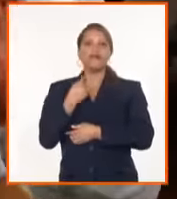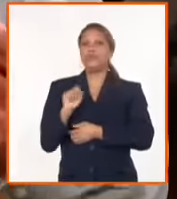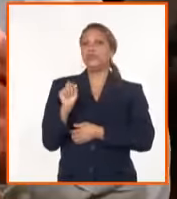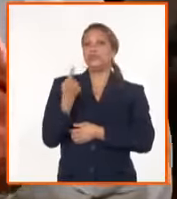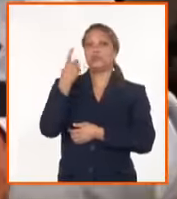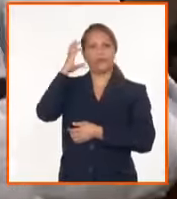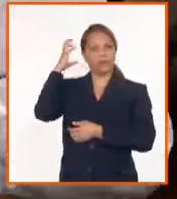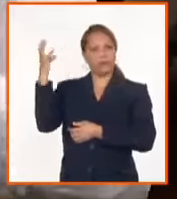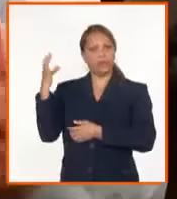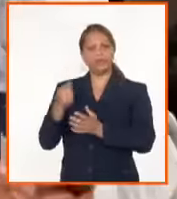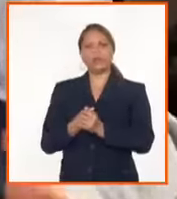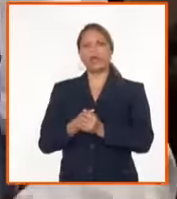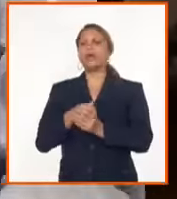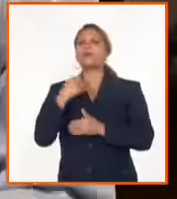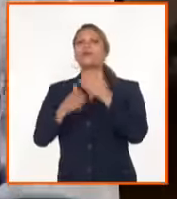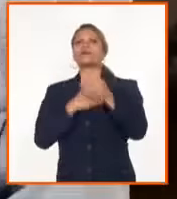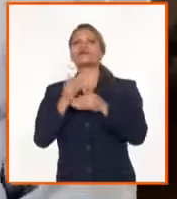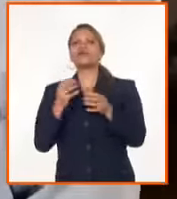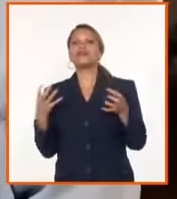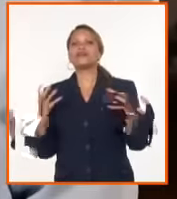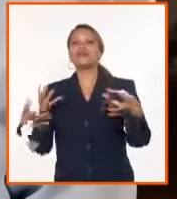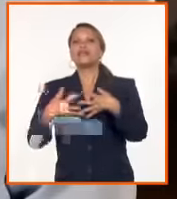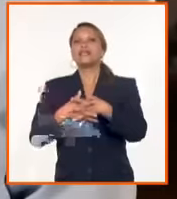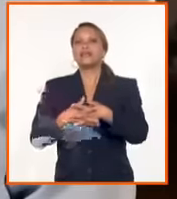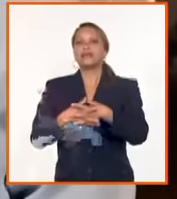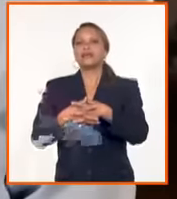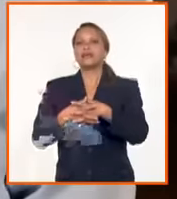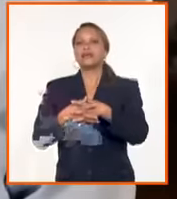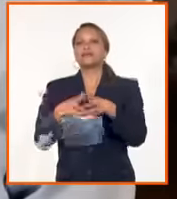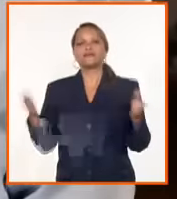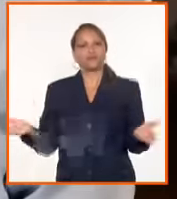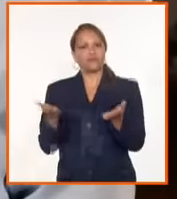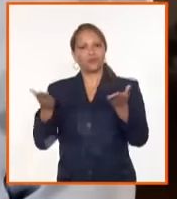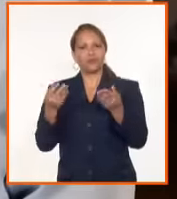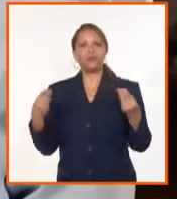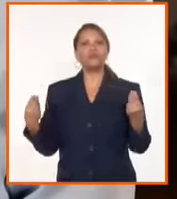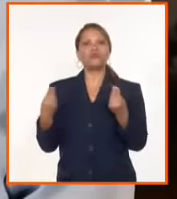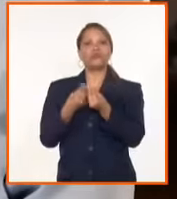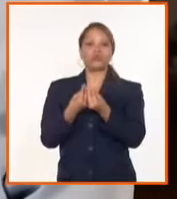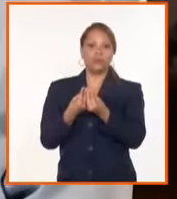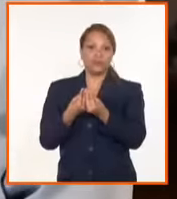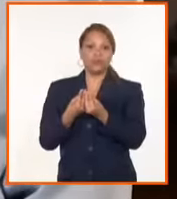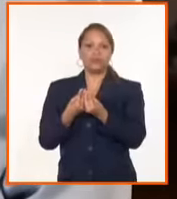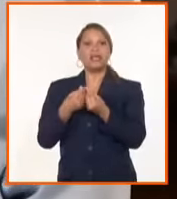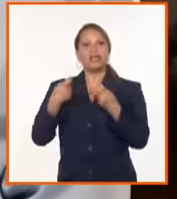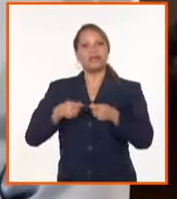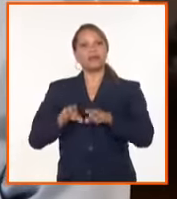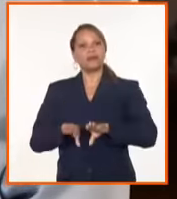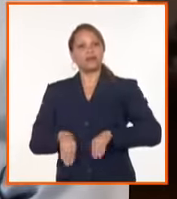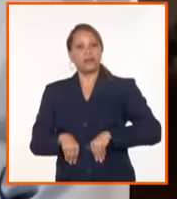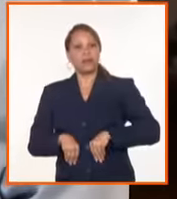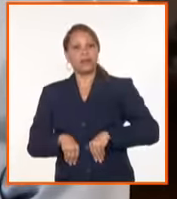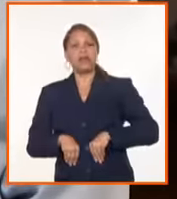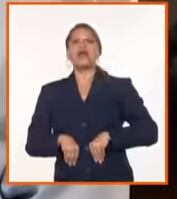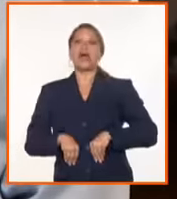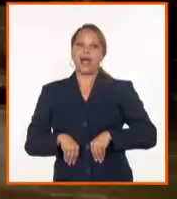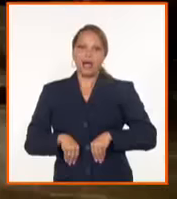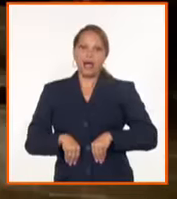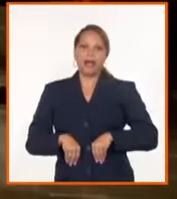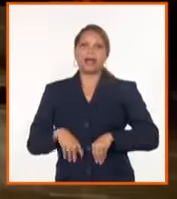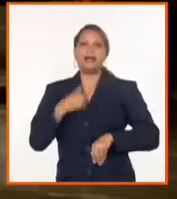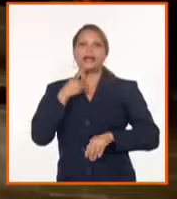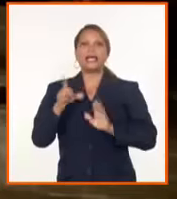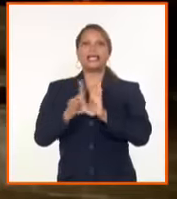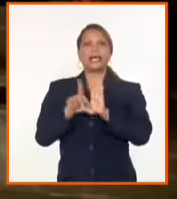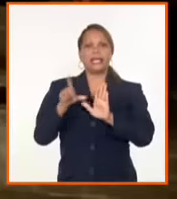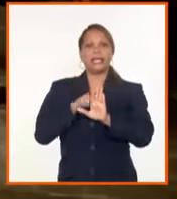proceso de construcción socialista, los tiene que asumir. Los tiene que asumir. Ahora, que han existido desviaciones, sí.